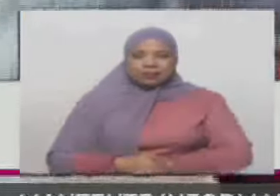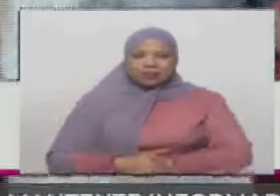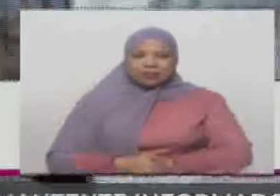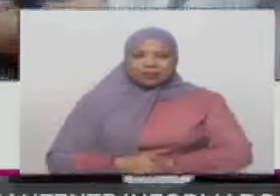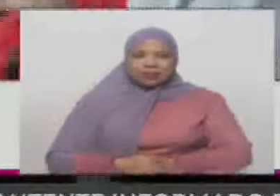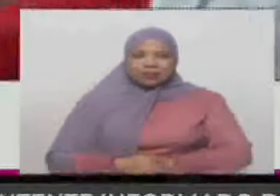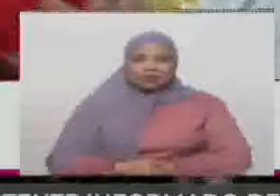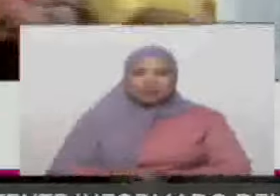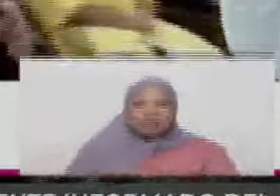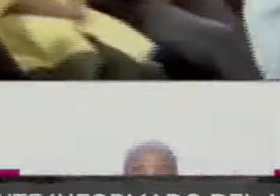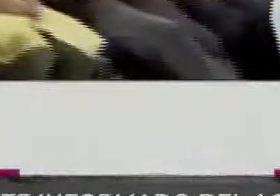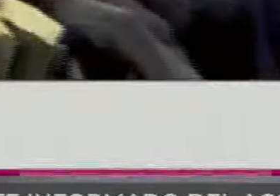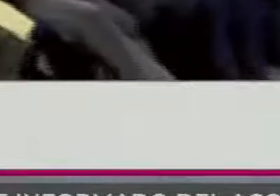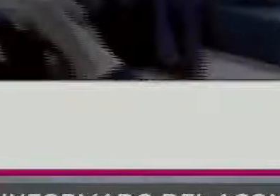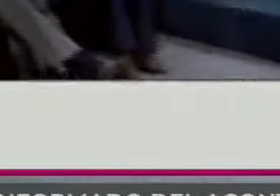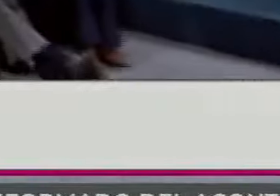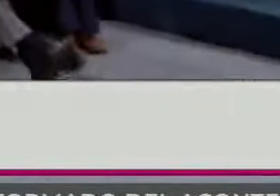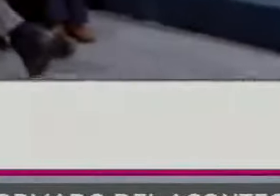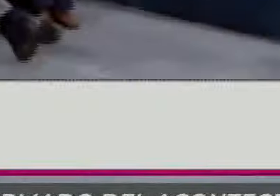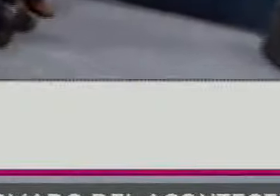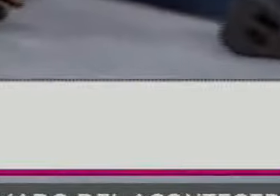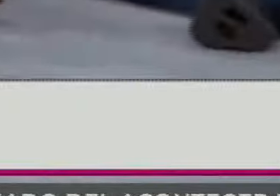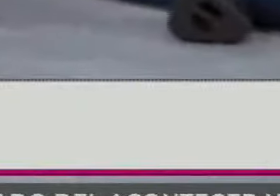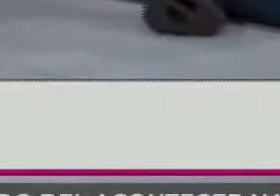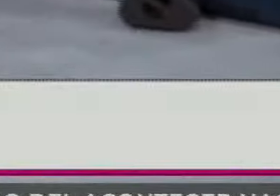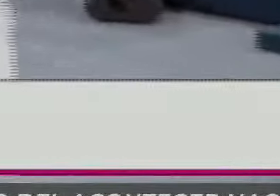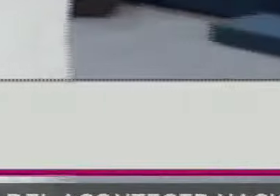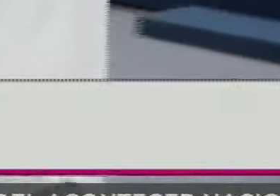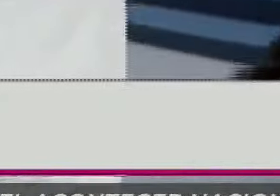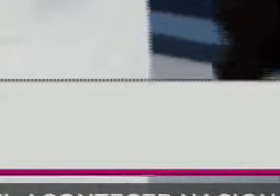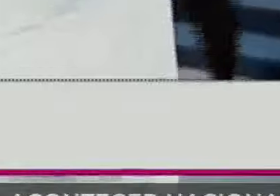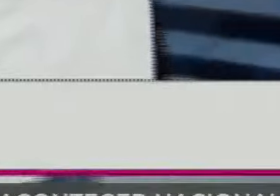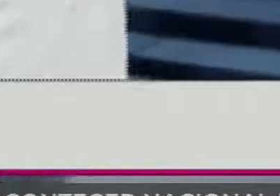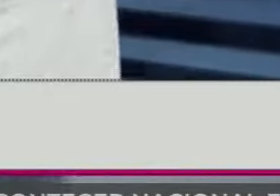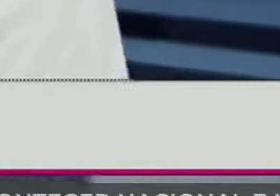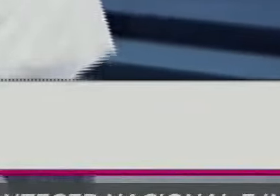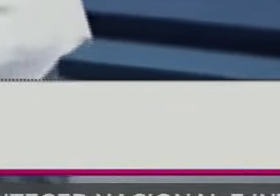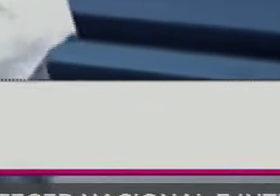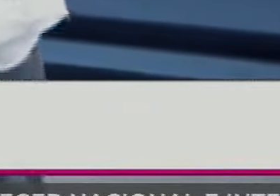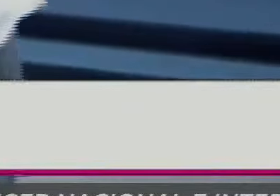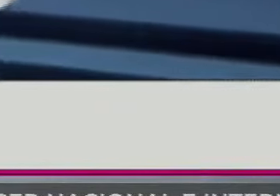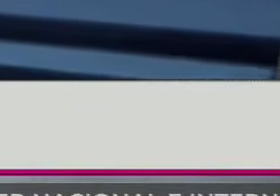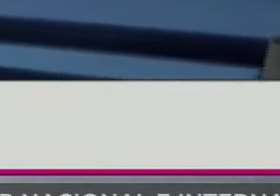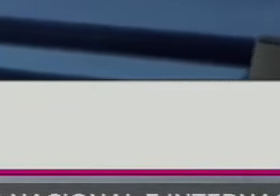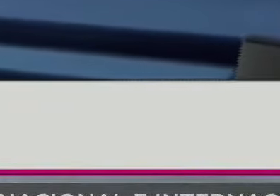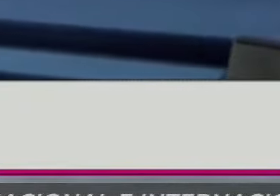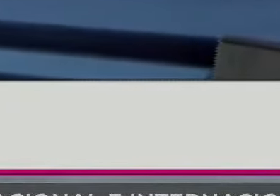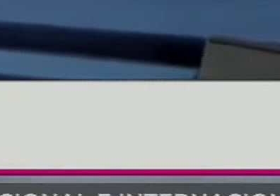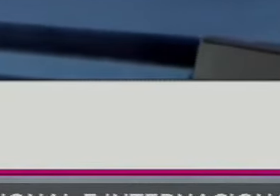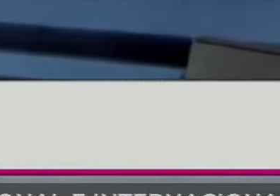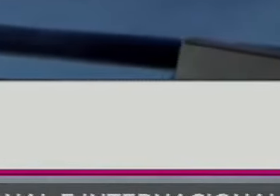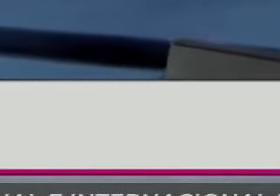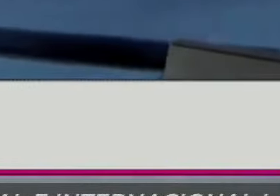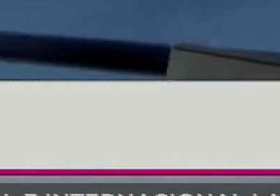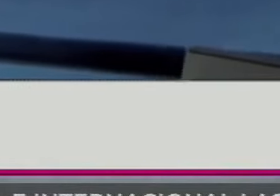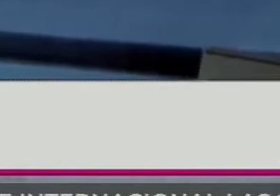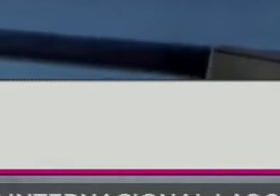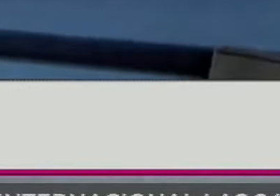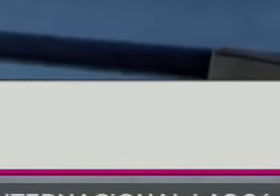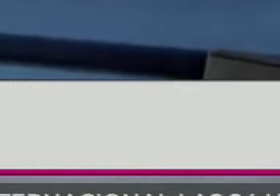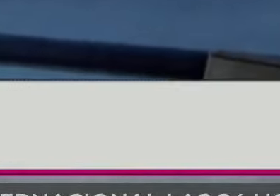¡Caramba, mi compadre! ¿Y qué hace usted por allí? ¿Qué fue, mi compadre? ¿Ah? No nos vale. ¿Qué fue, mi compadre? Estamos invitados para el programa con Maduro